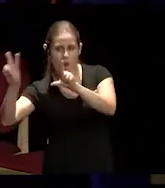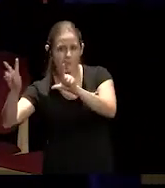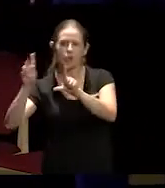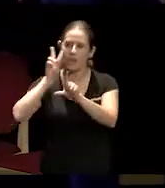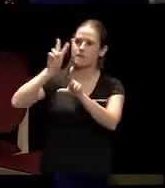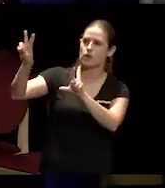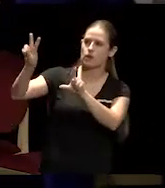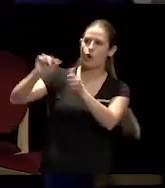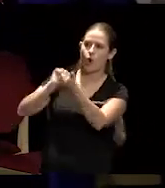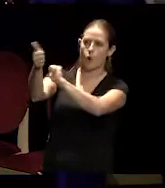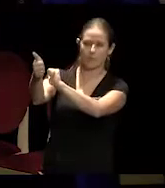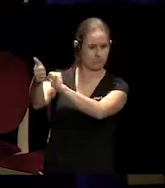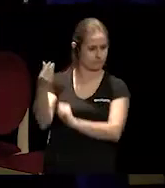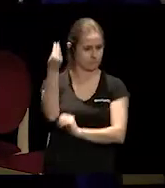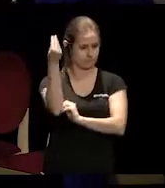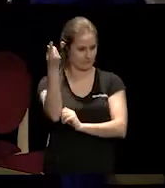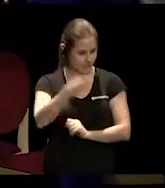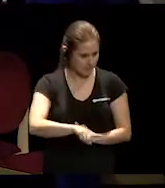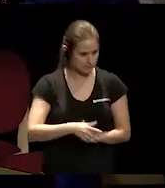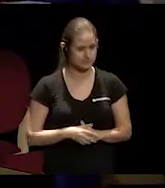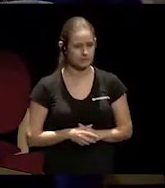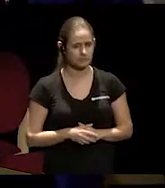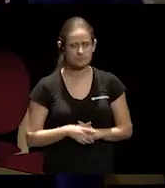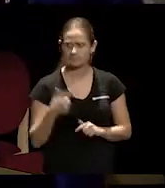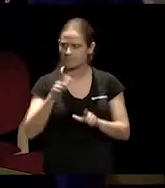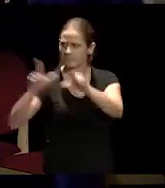Pues muy bien. Aquí me veis.